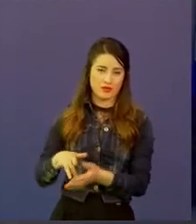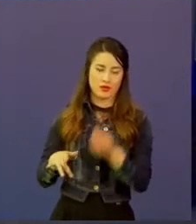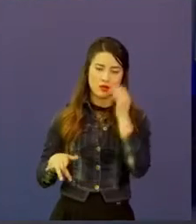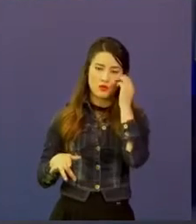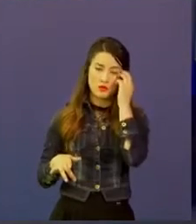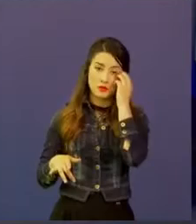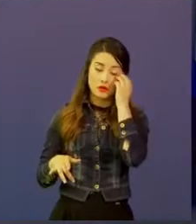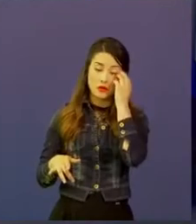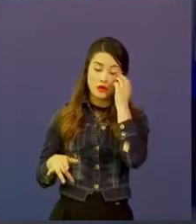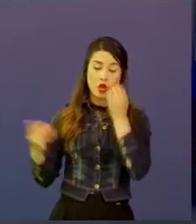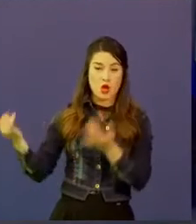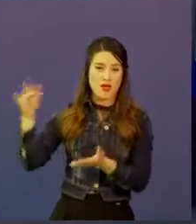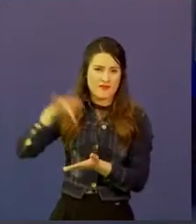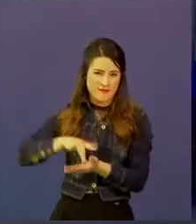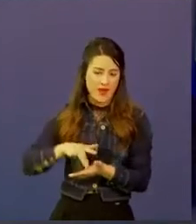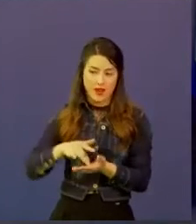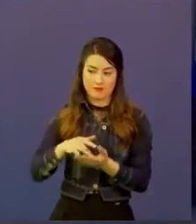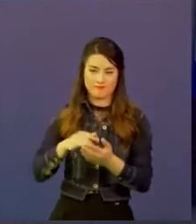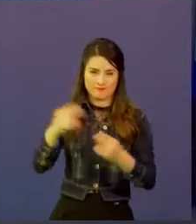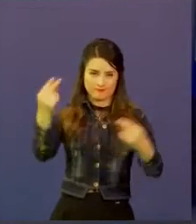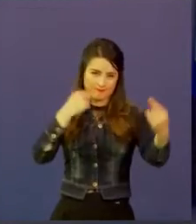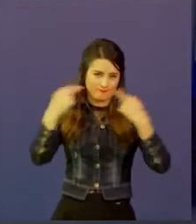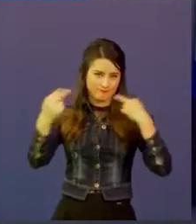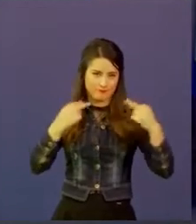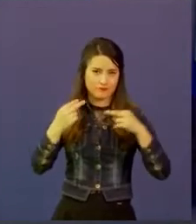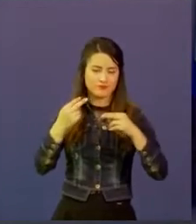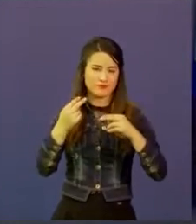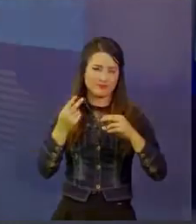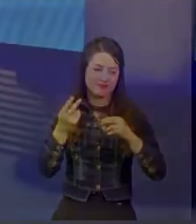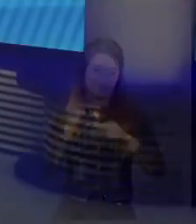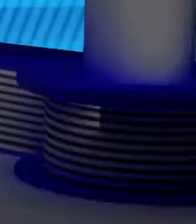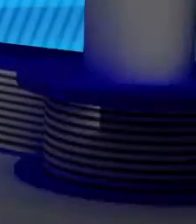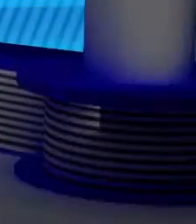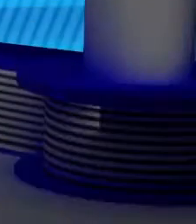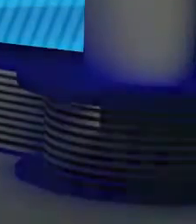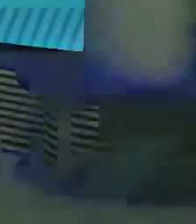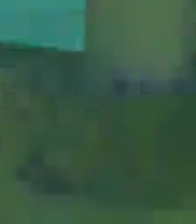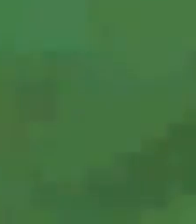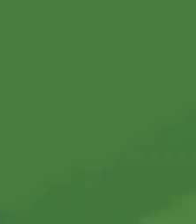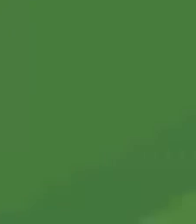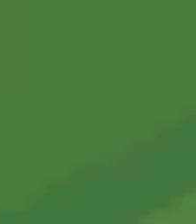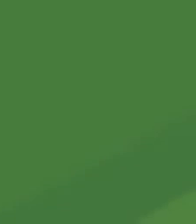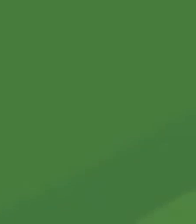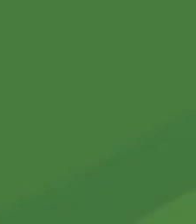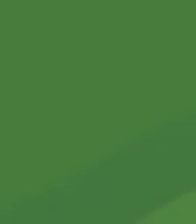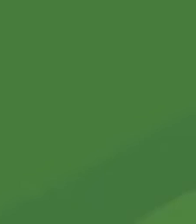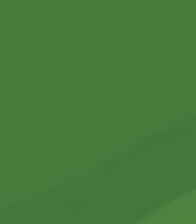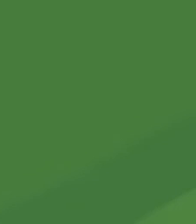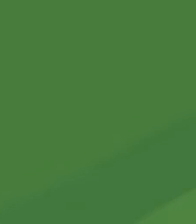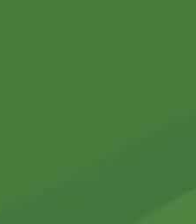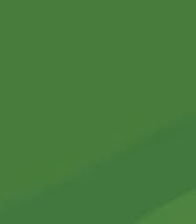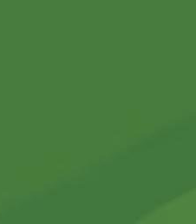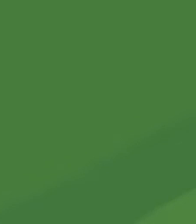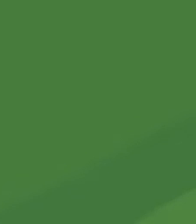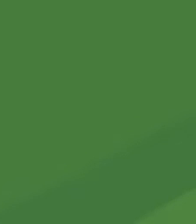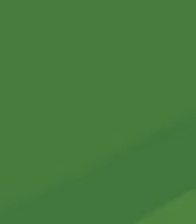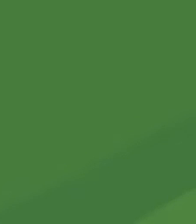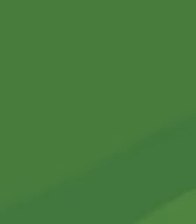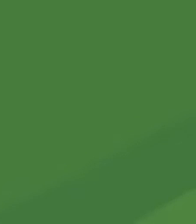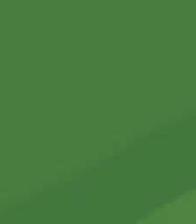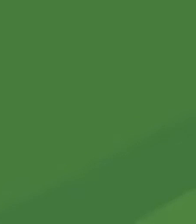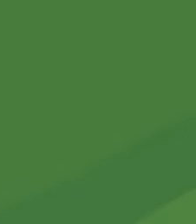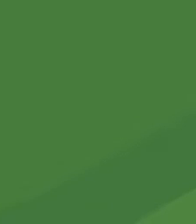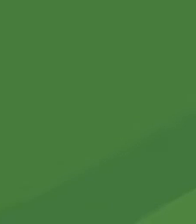vía streaming, Carolina nos va a hacer su charla y les cuento que ella es